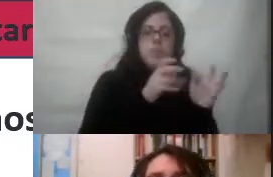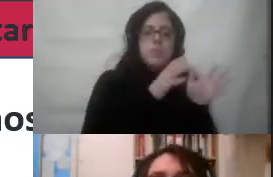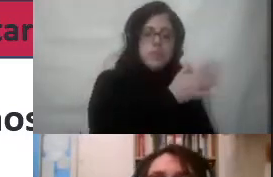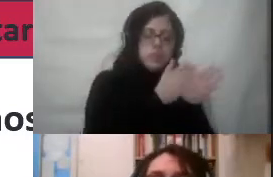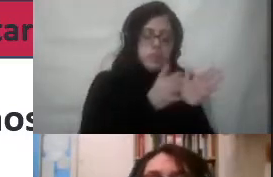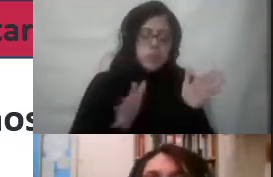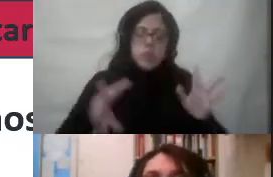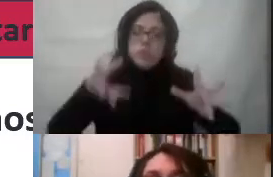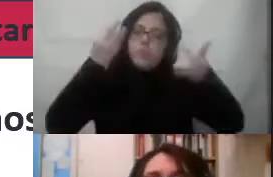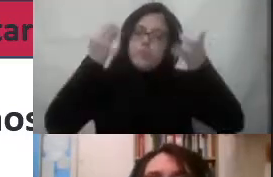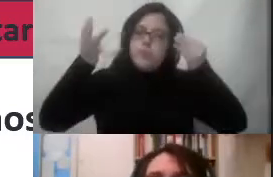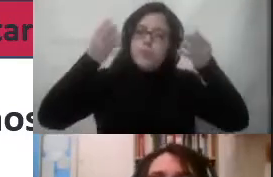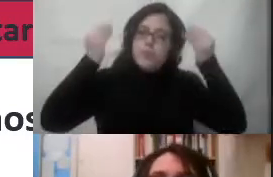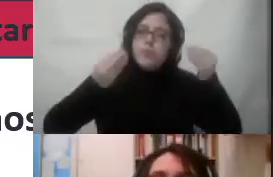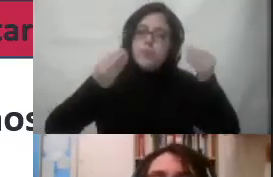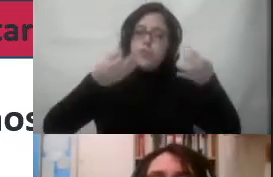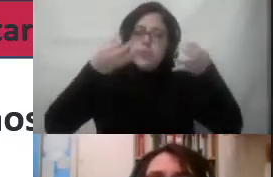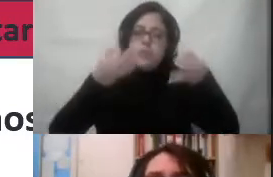aprendizaje. Entonces,